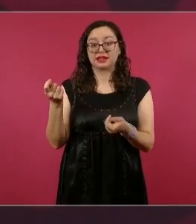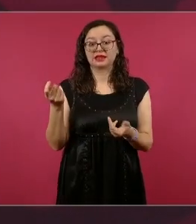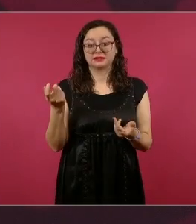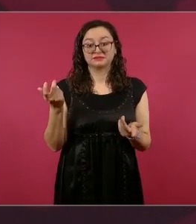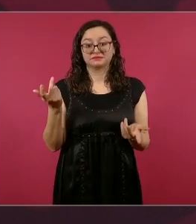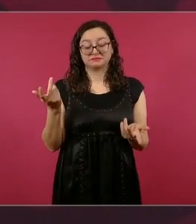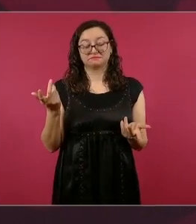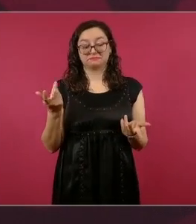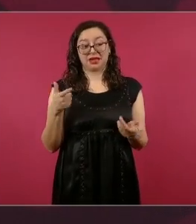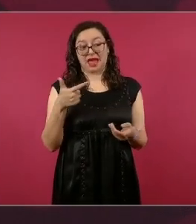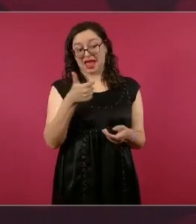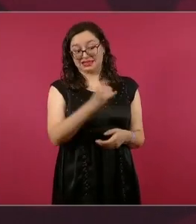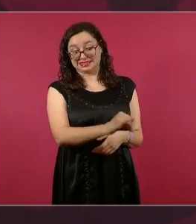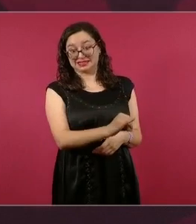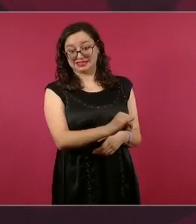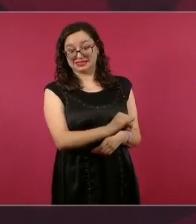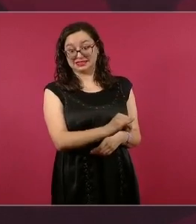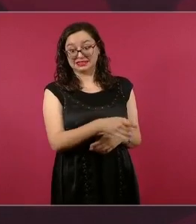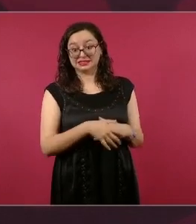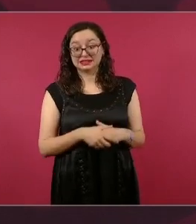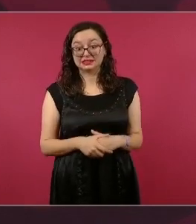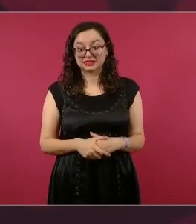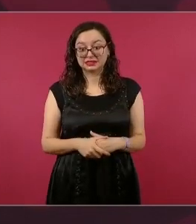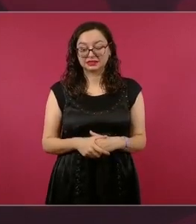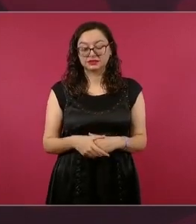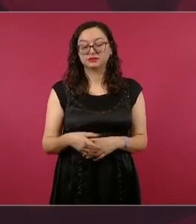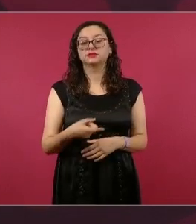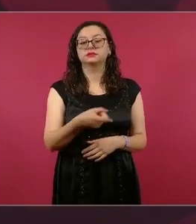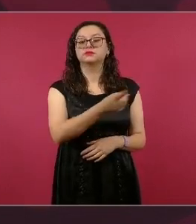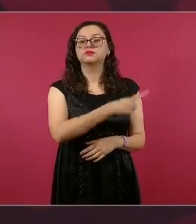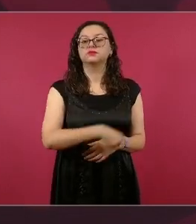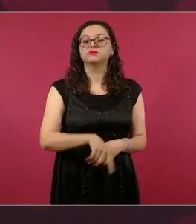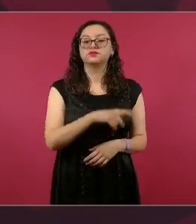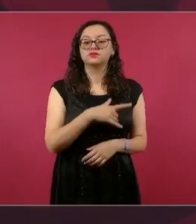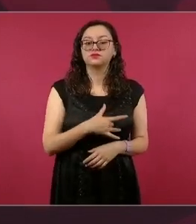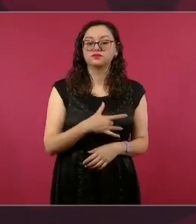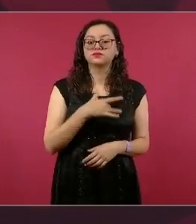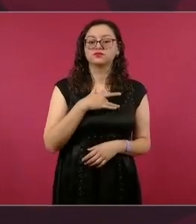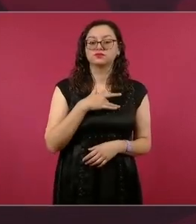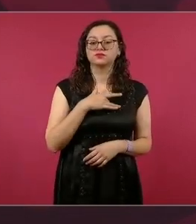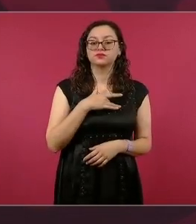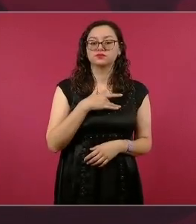y actuar como guardianes